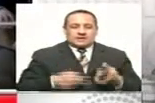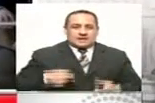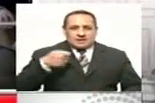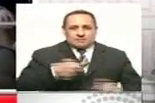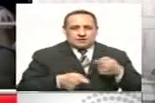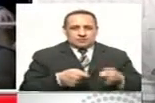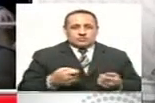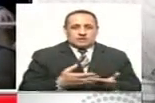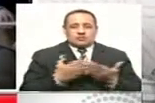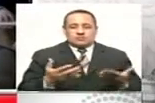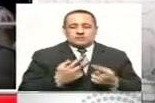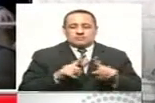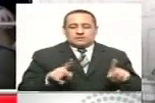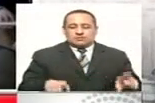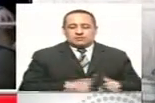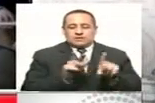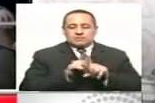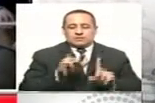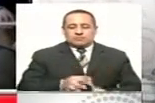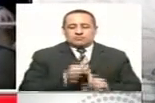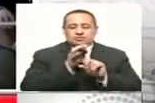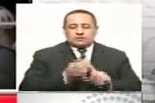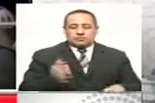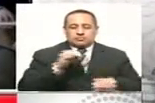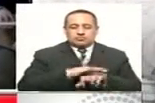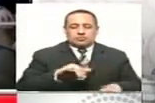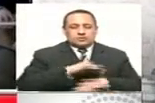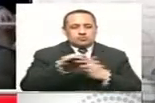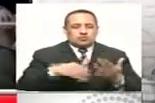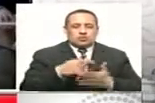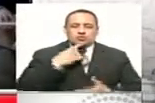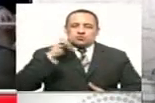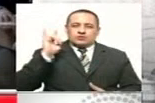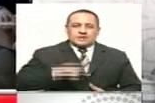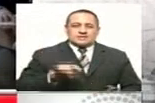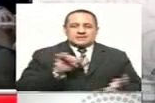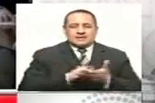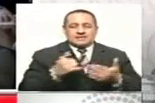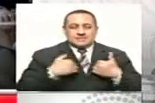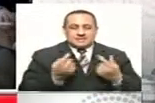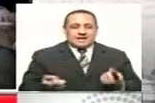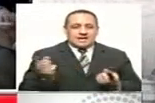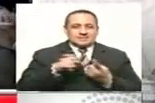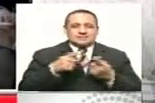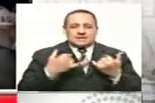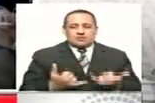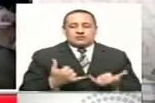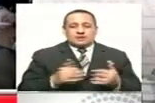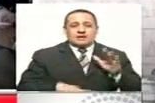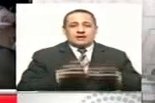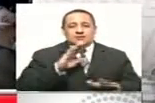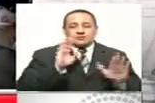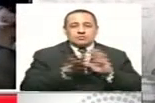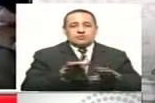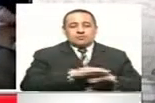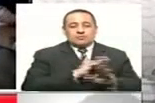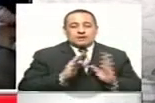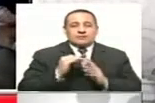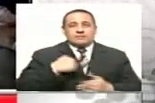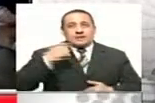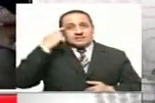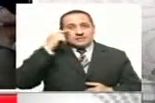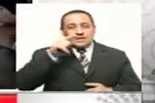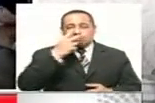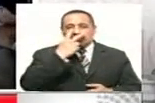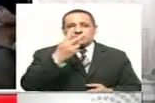de los recursos, pero priorizando sobre todo las urgencias que se tienen en este momento. A veces se planifica mirando